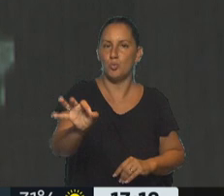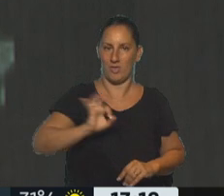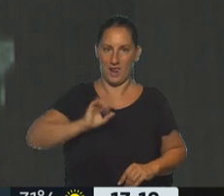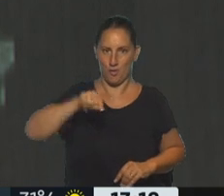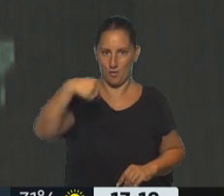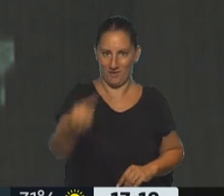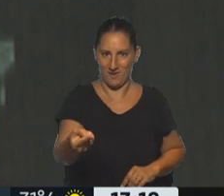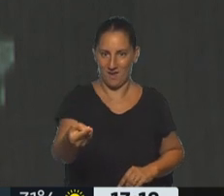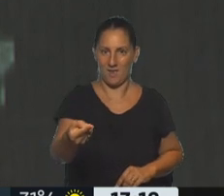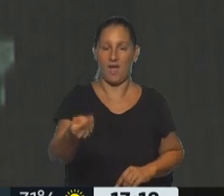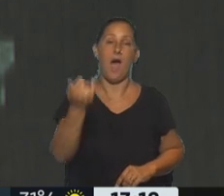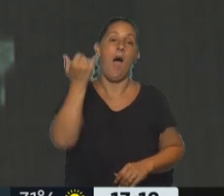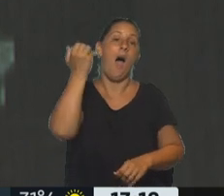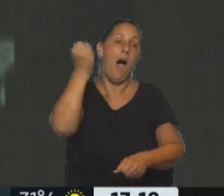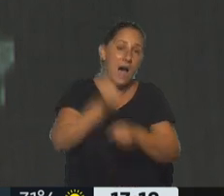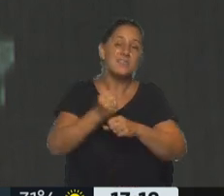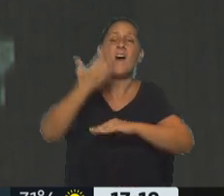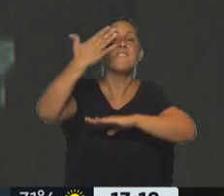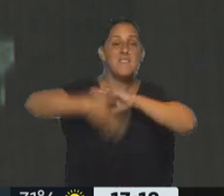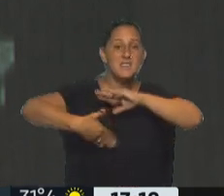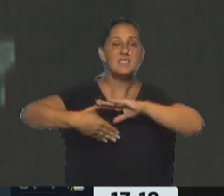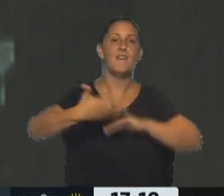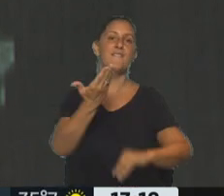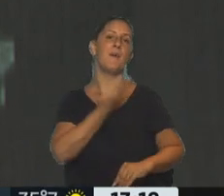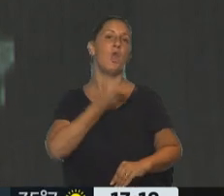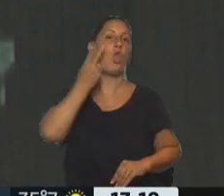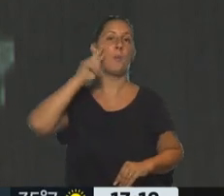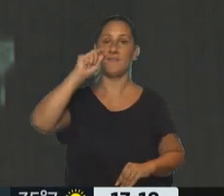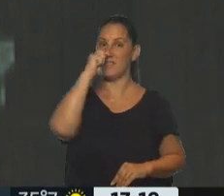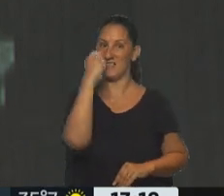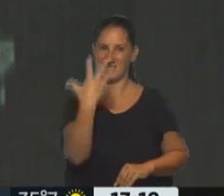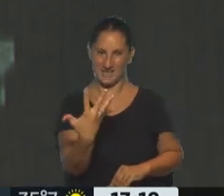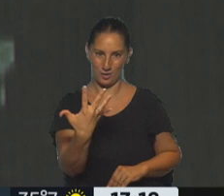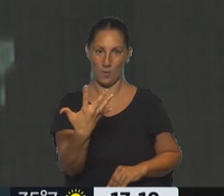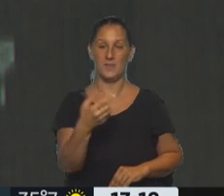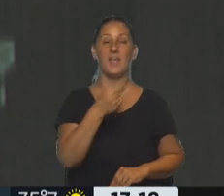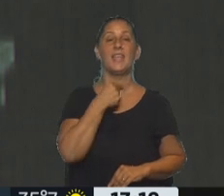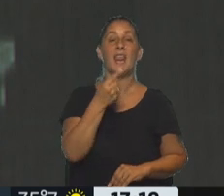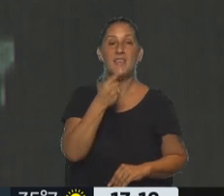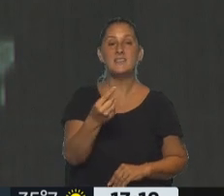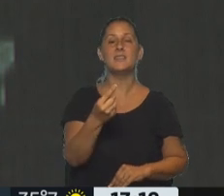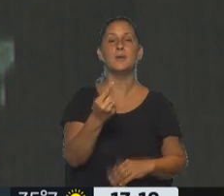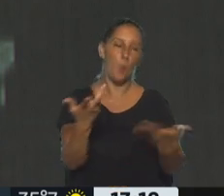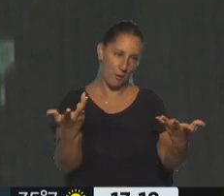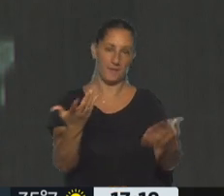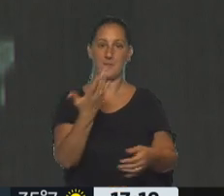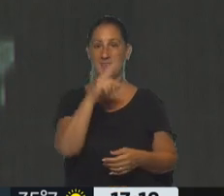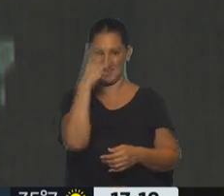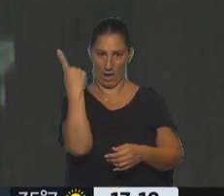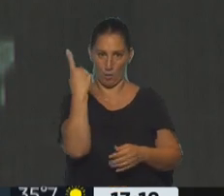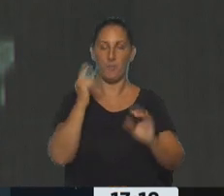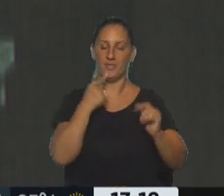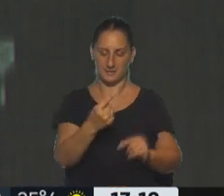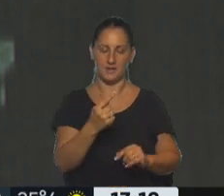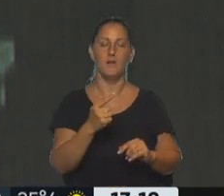y llega incluso a tener vencimientos a febrero del 2025 es decir uno logra decirles Mira te saco